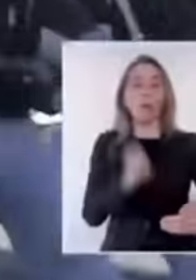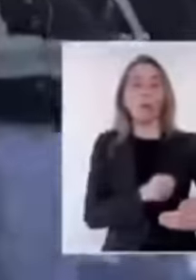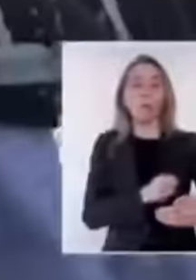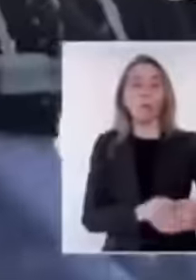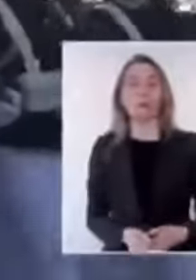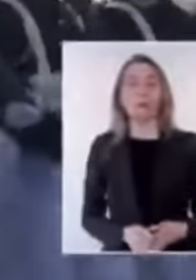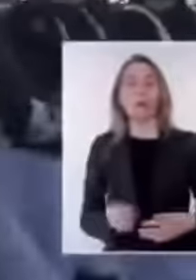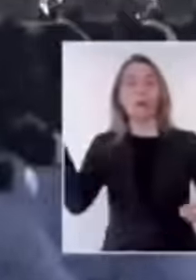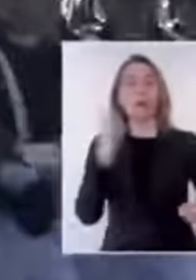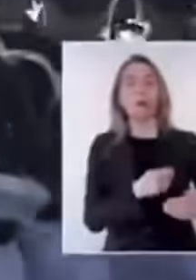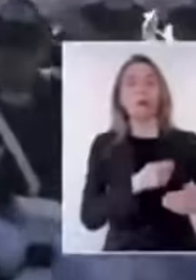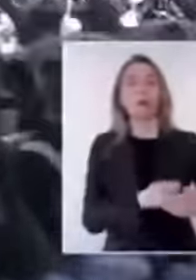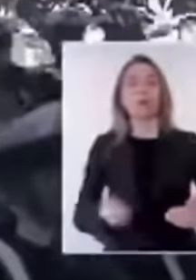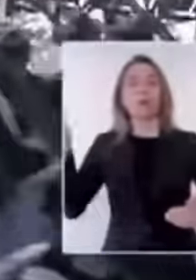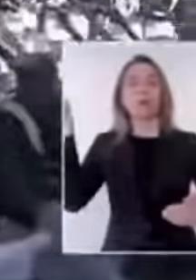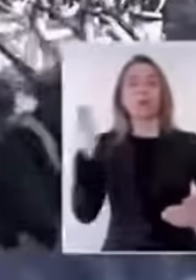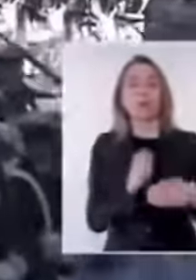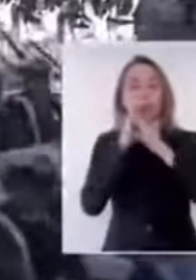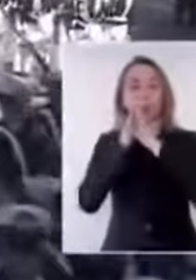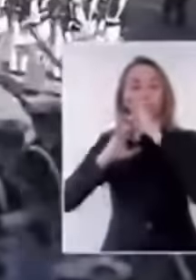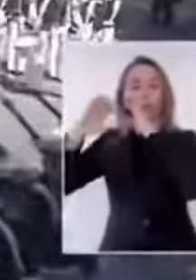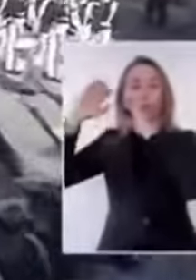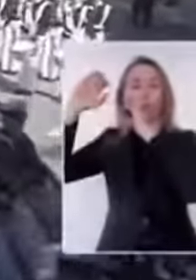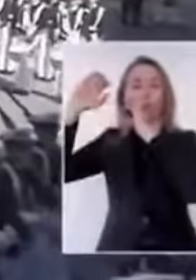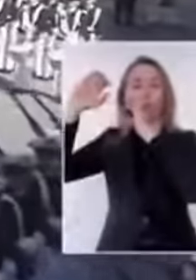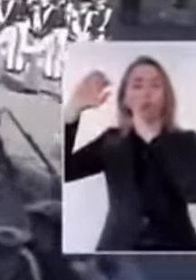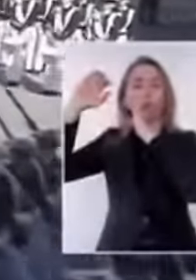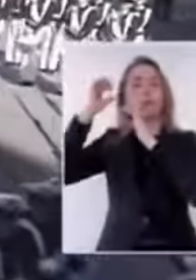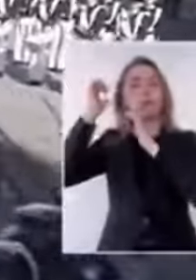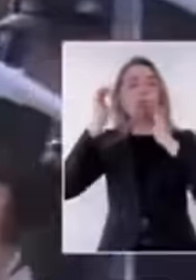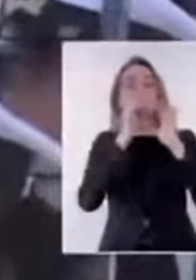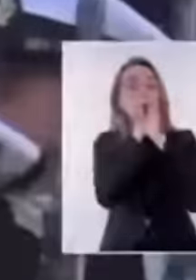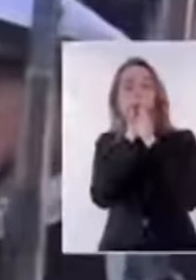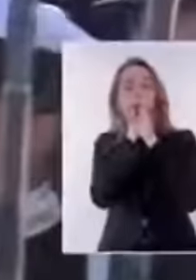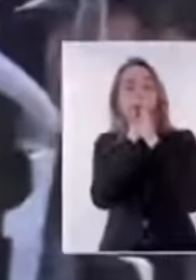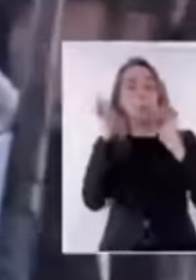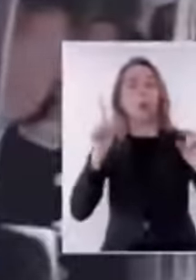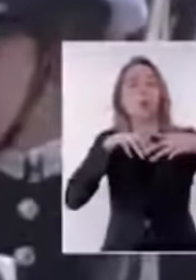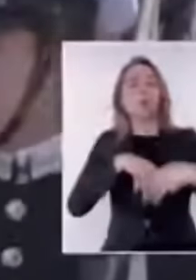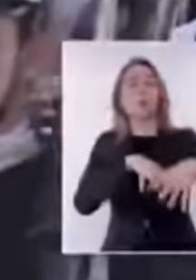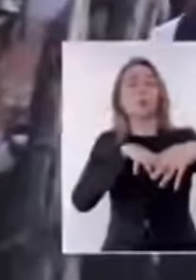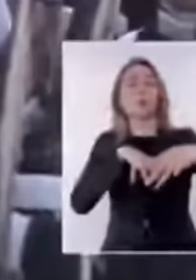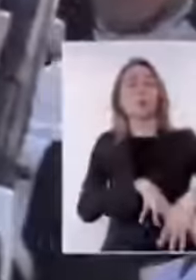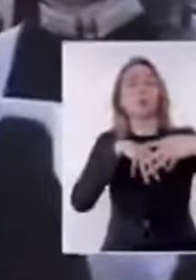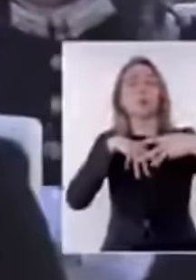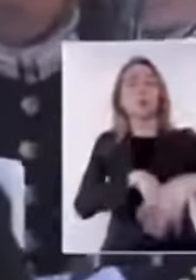que la Armada de Chile es la más respetada, antes que algún otro youtuber haga un video, porque muy probable